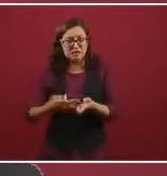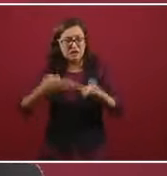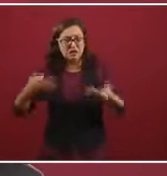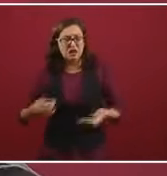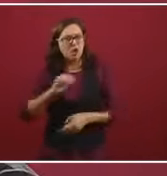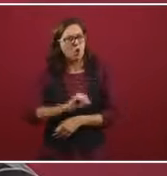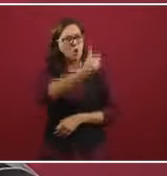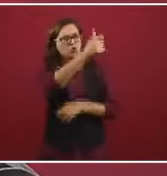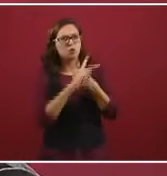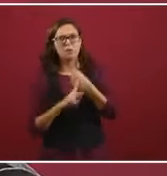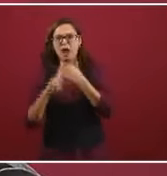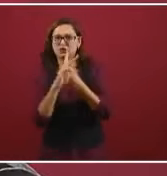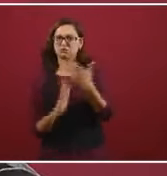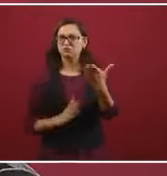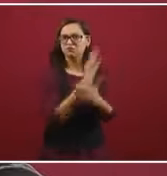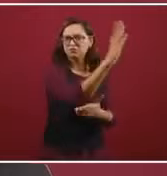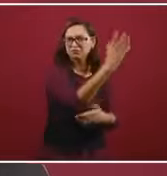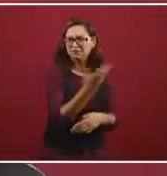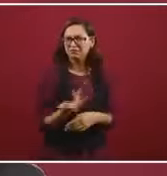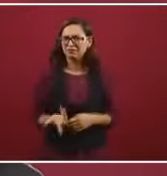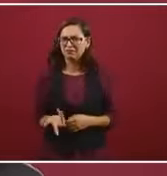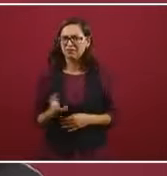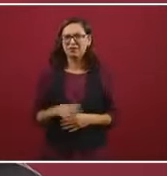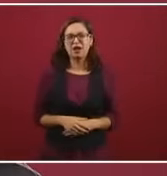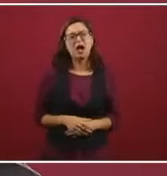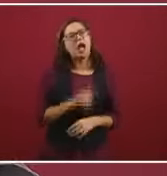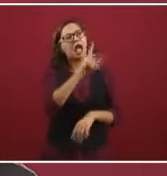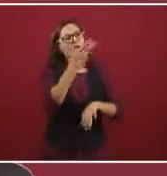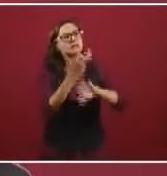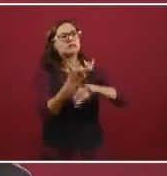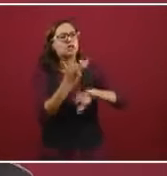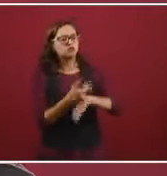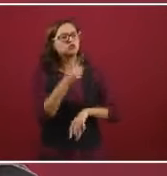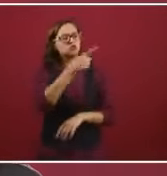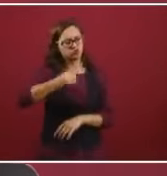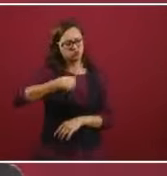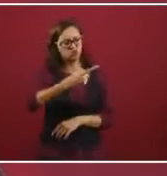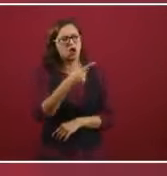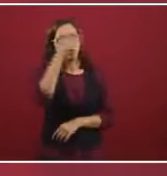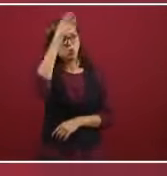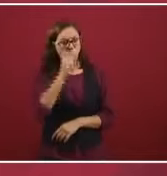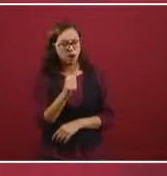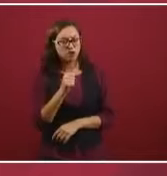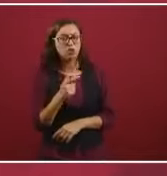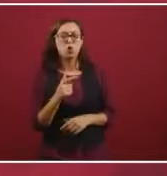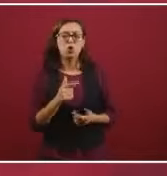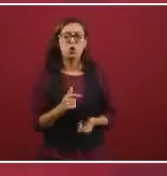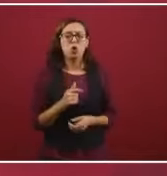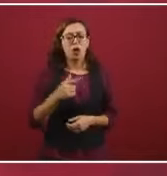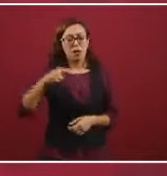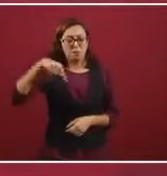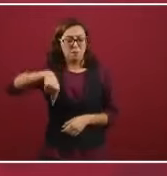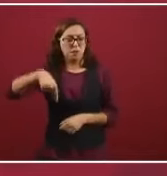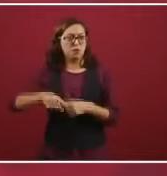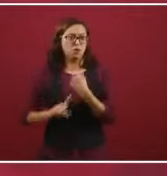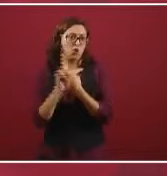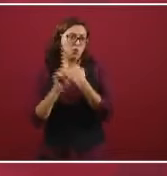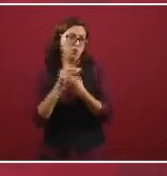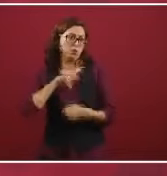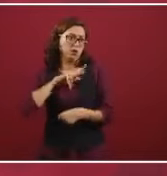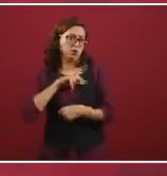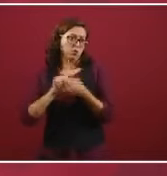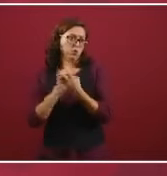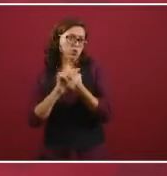otro país? Es como si yo le dijera a Estados Unidos, bueno, vamos a hacer un tratado para que tú resuelvas otro problema que a México le